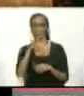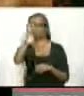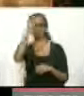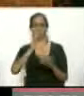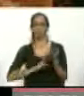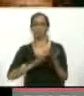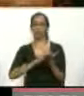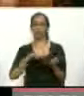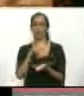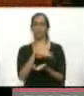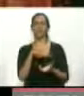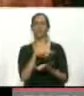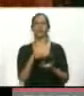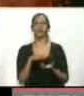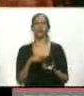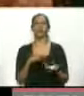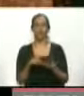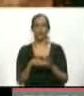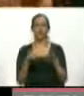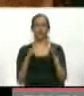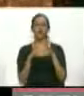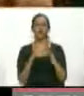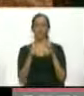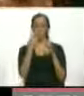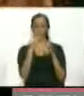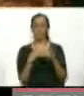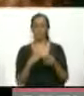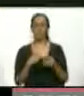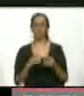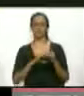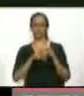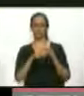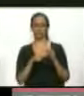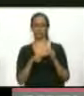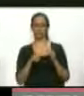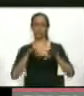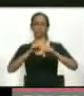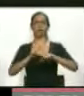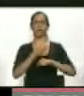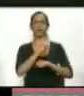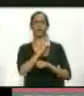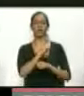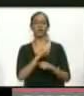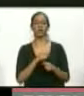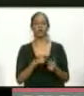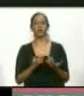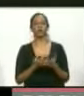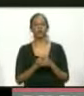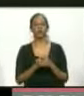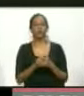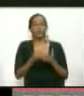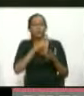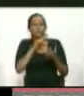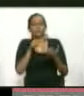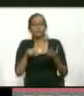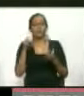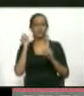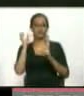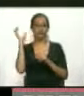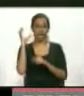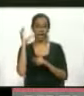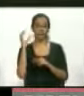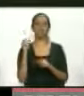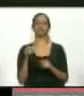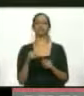los problemas de una colonia empobrecida y saqueada por el imperio español con bogotá como centro político desde caracas iquitos